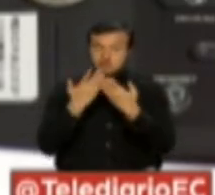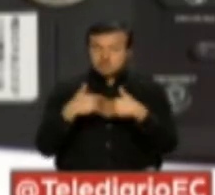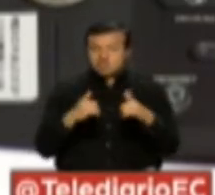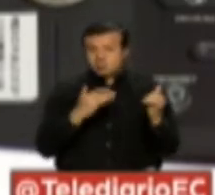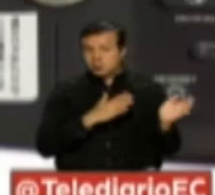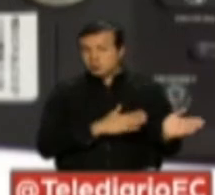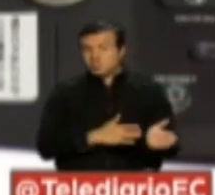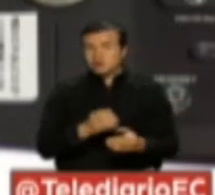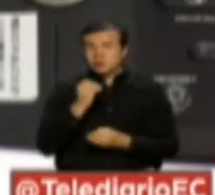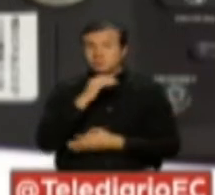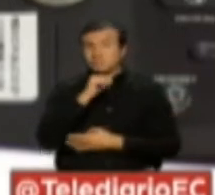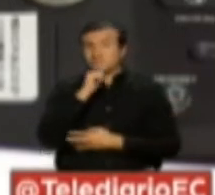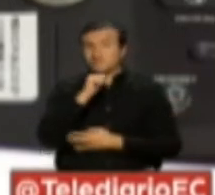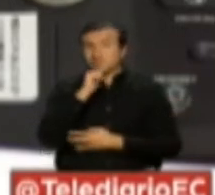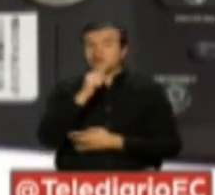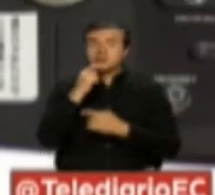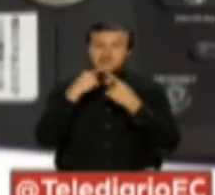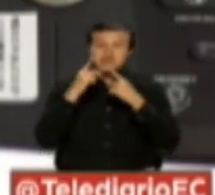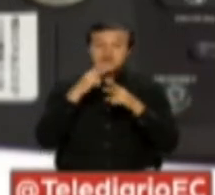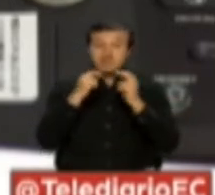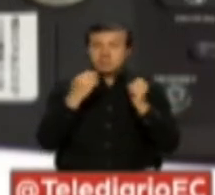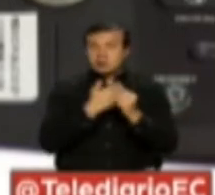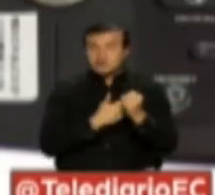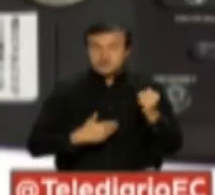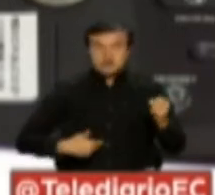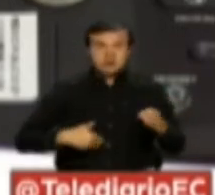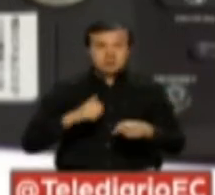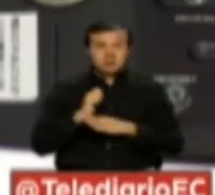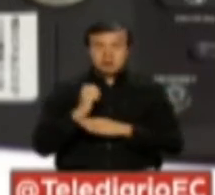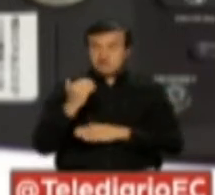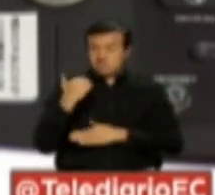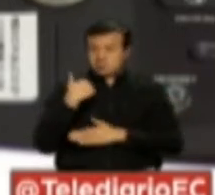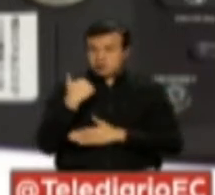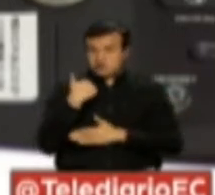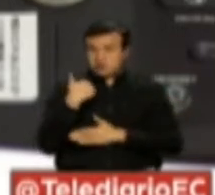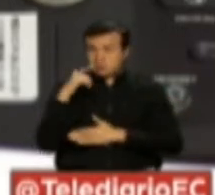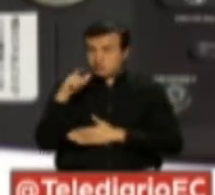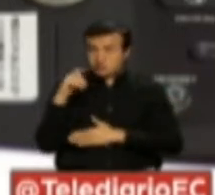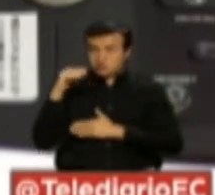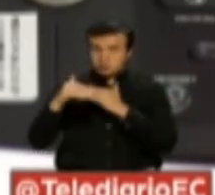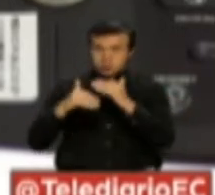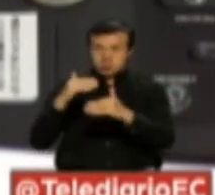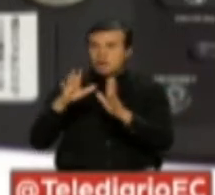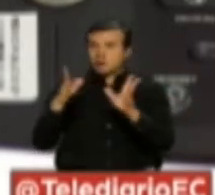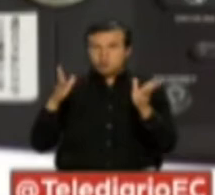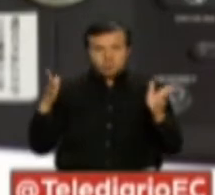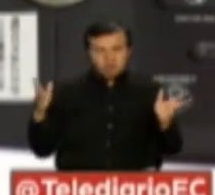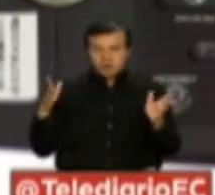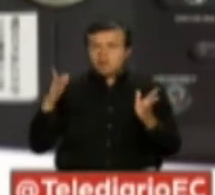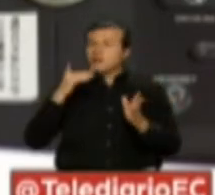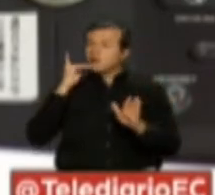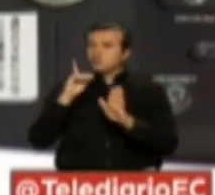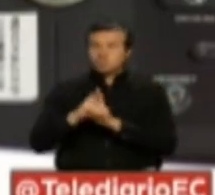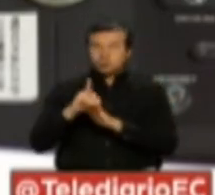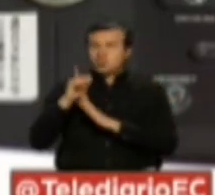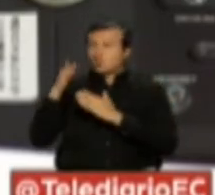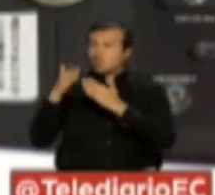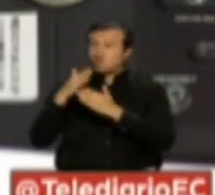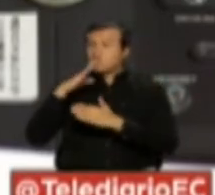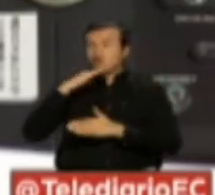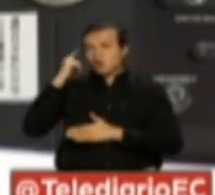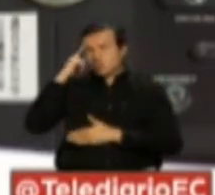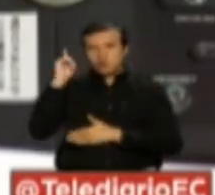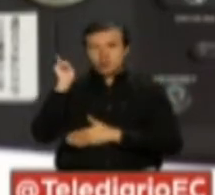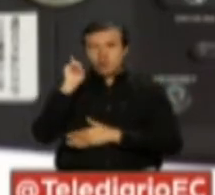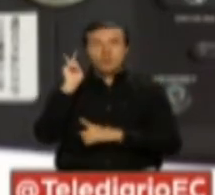insisto, todavía no se puede hablar que el expresidente de la República tenga la calidad de persona procesada, porque todavía no se han formulado cargos contra él. Lo